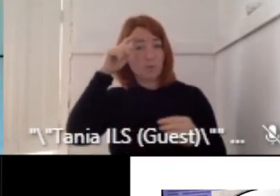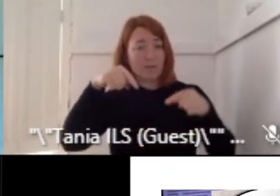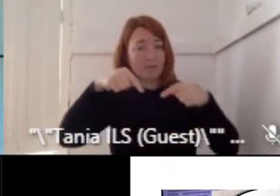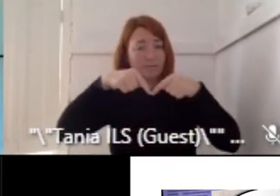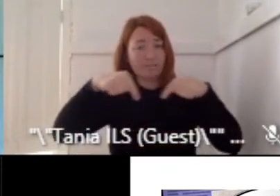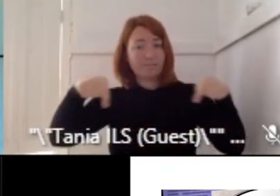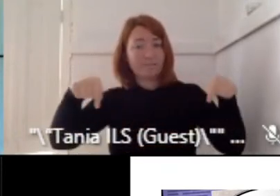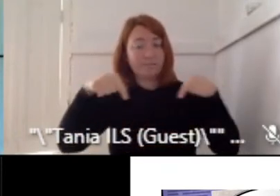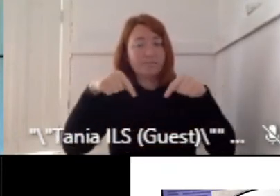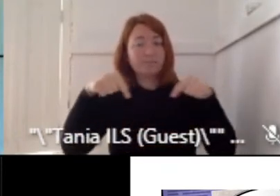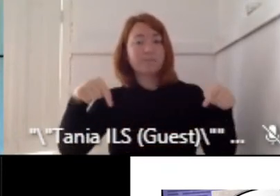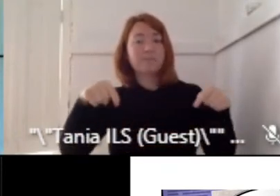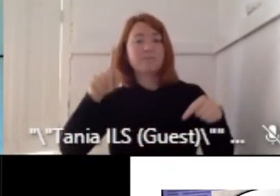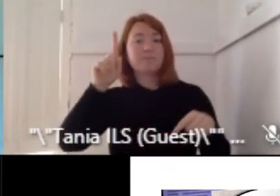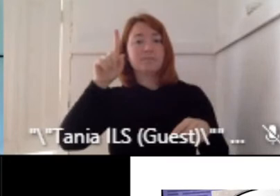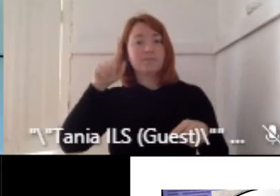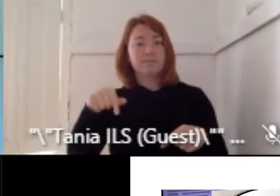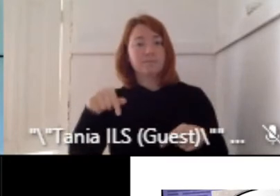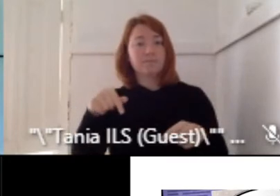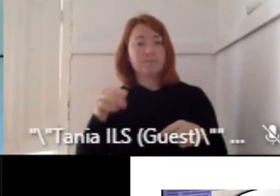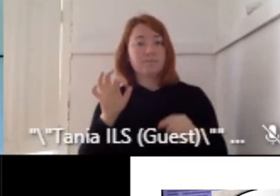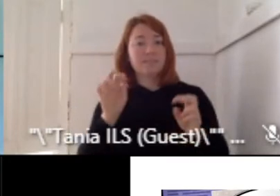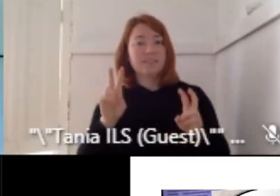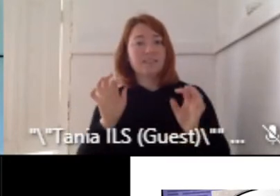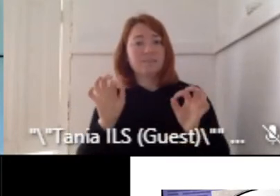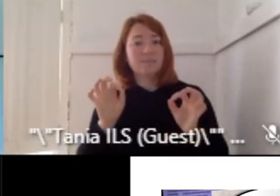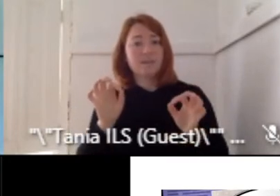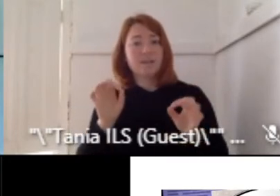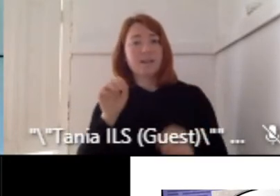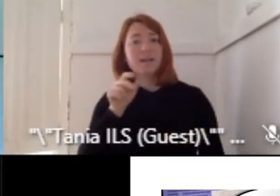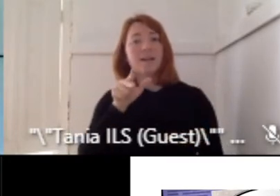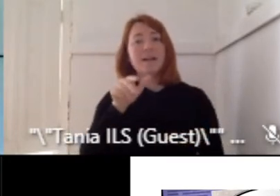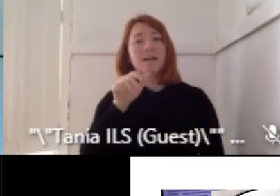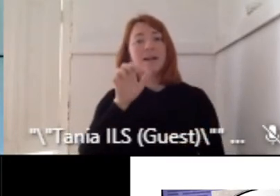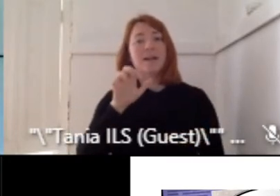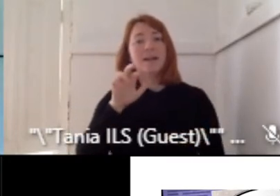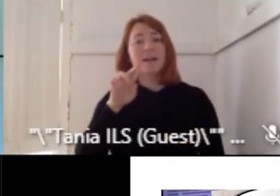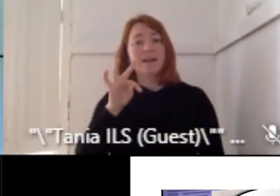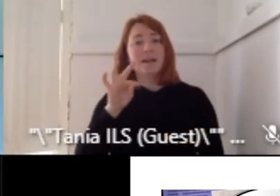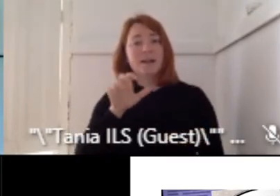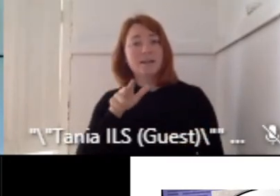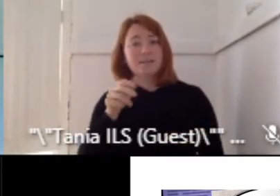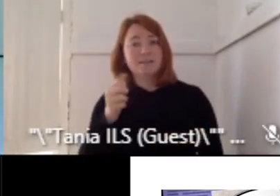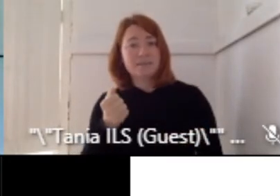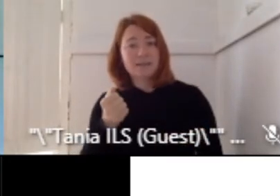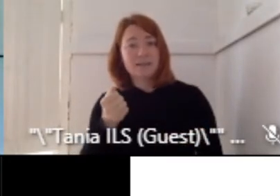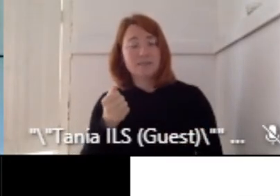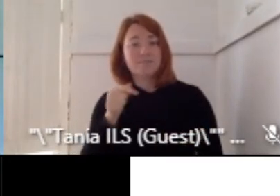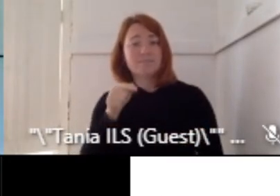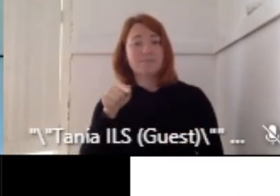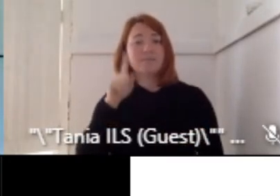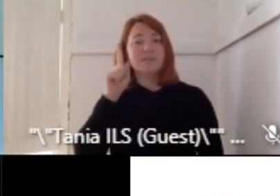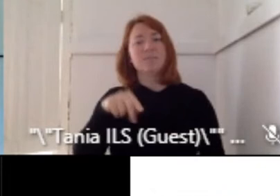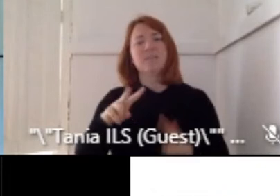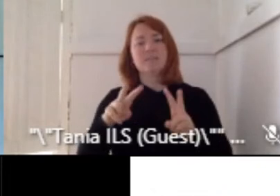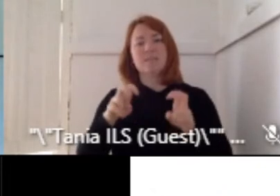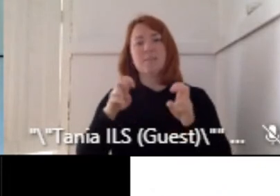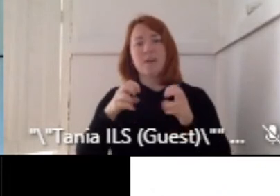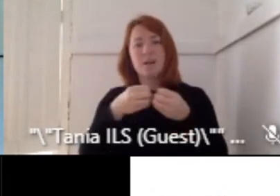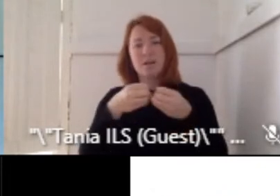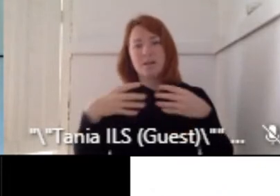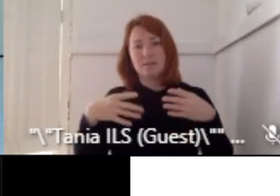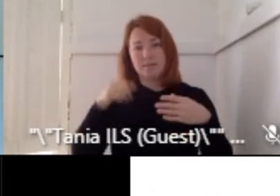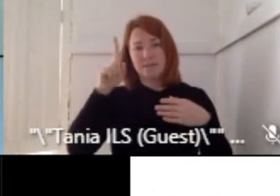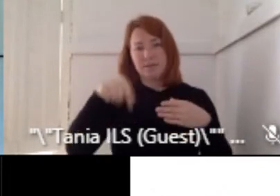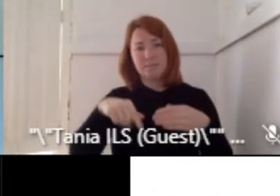de, en este tema, de Herta Ayrton, que es con su contribución al estudio del arco eléctrico. Y en el